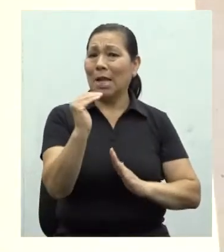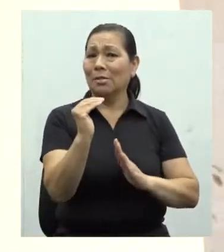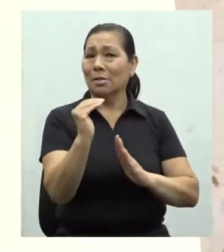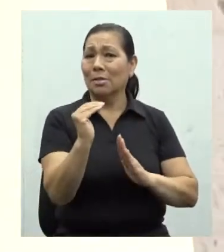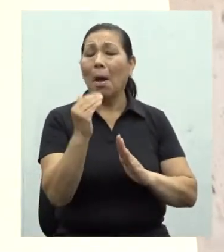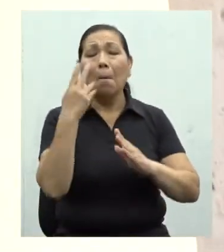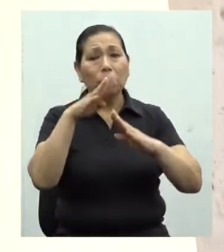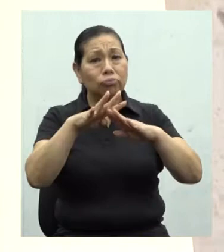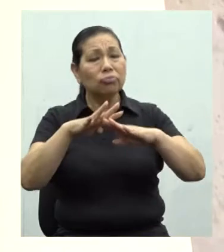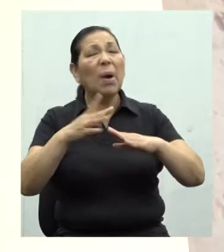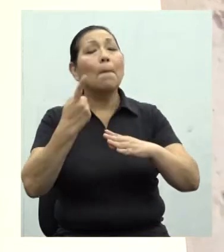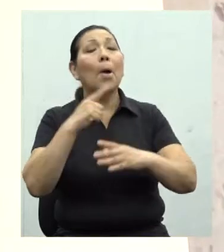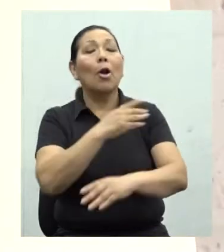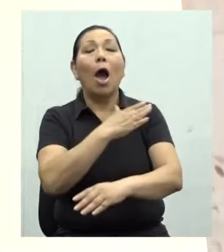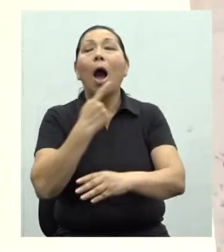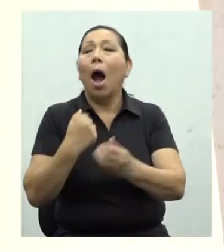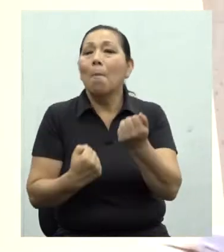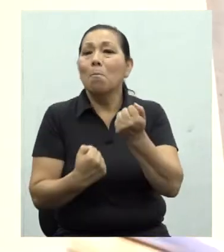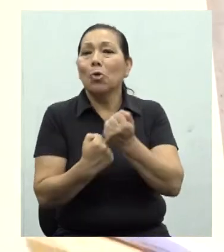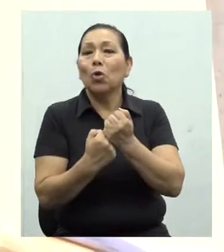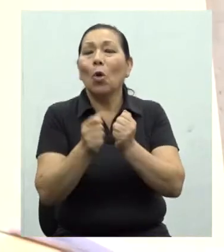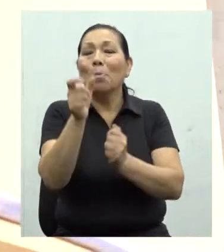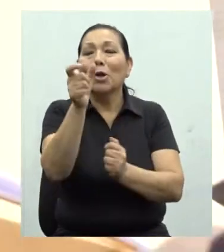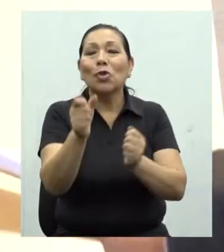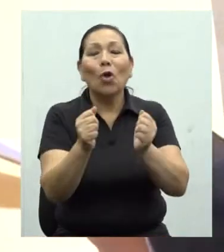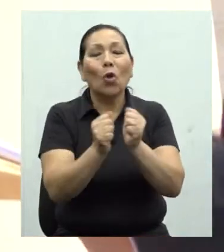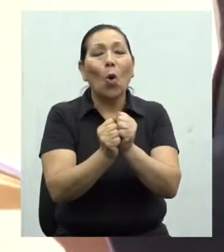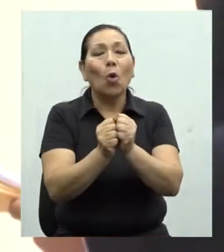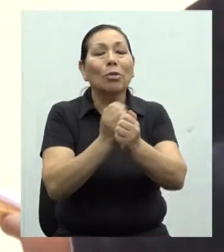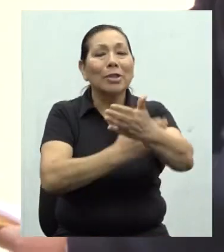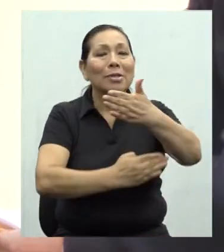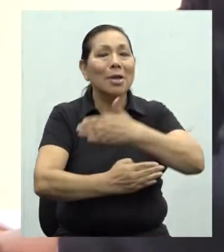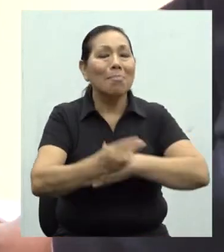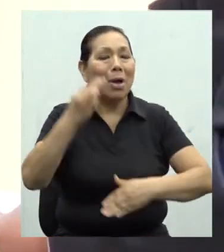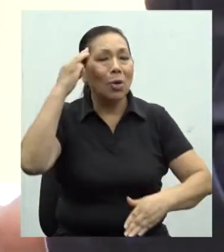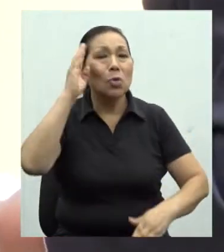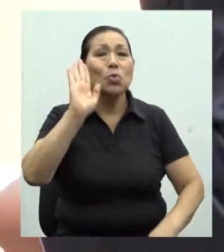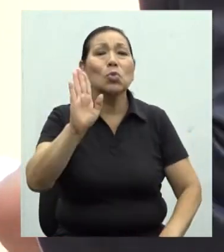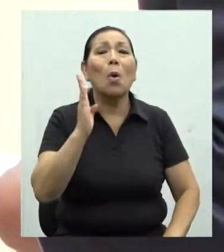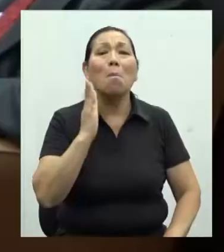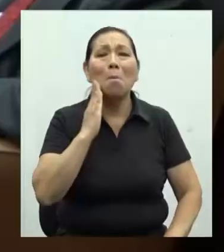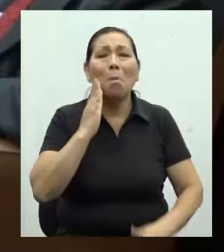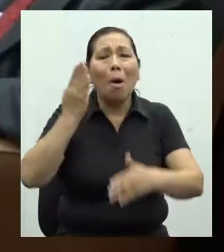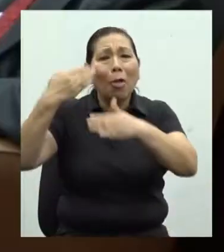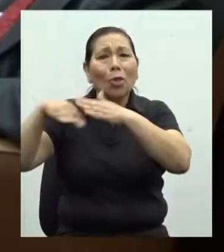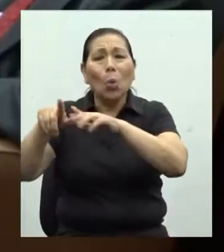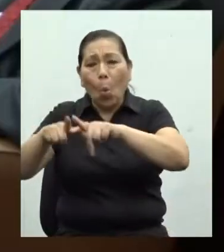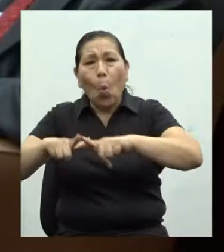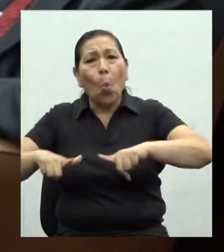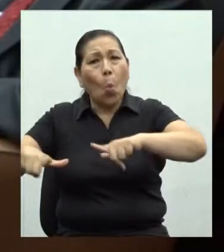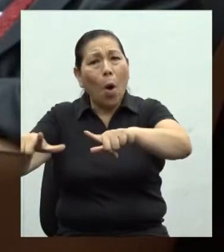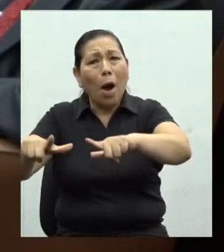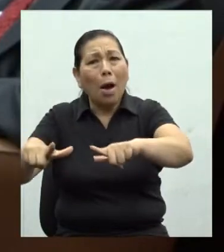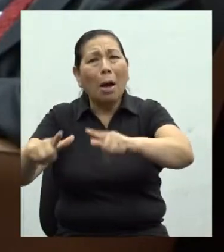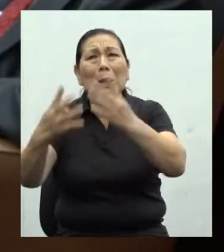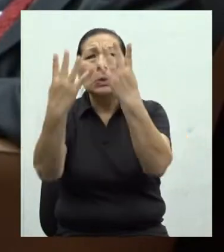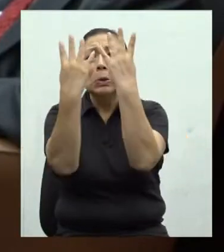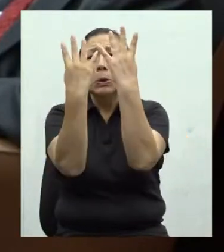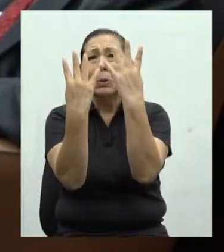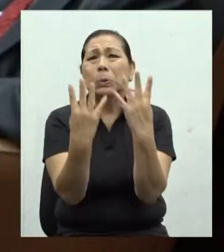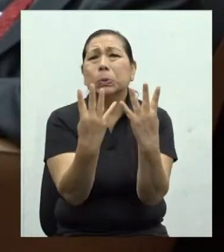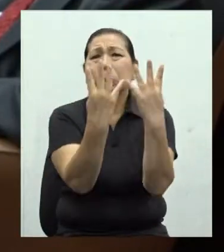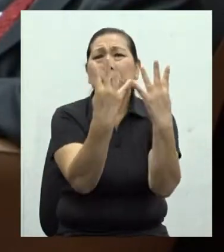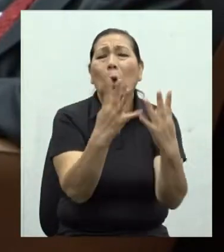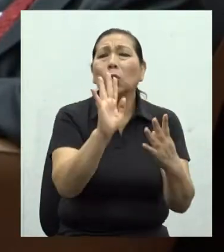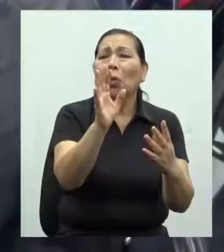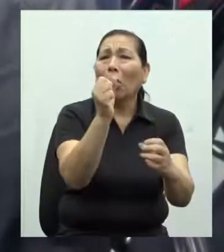habeas corpus a favor de un joven con discapacidad mental, a quien su madre encerró en su habitación colocando rejas,